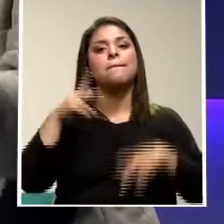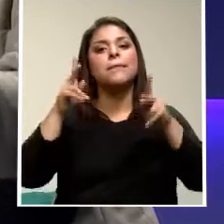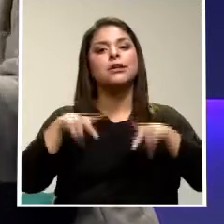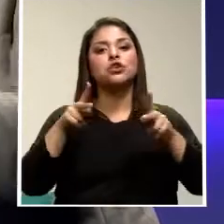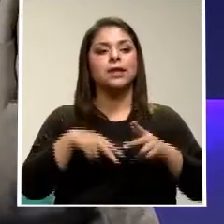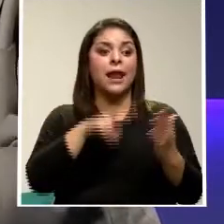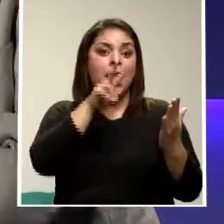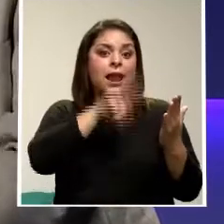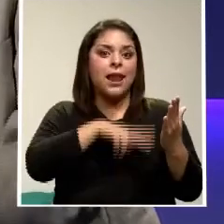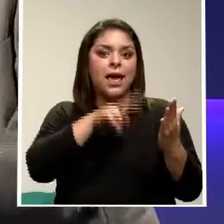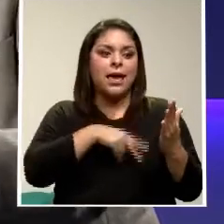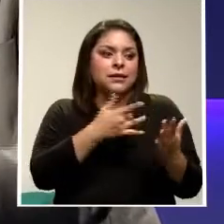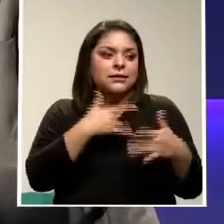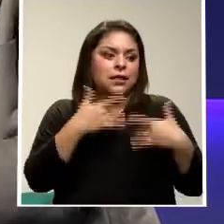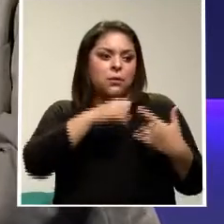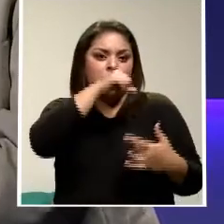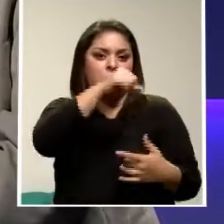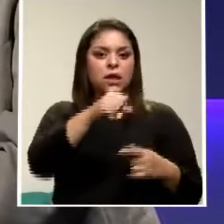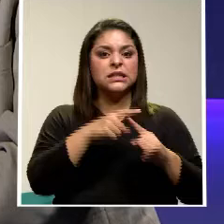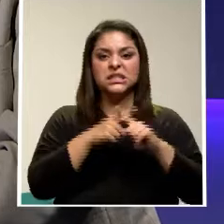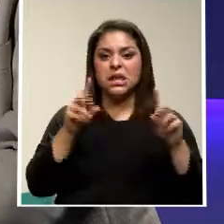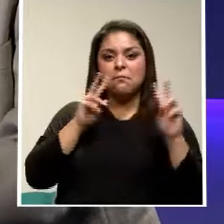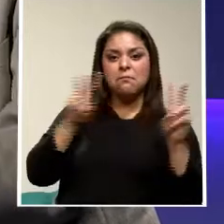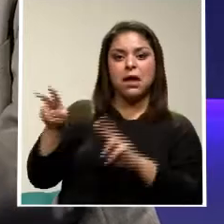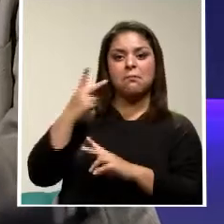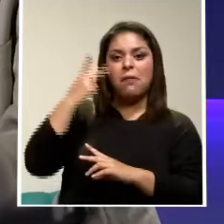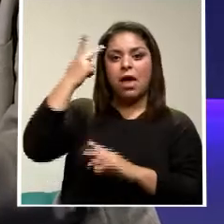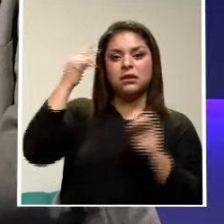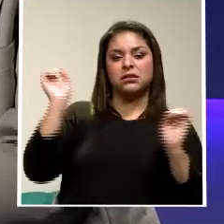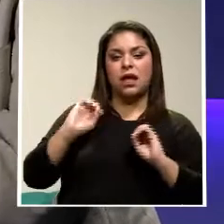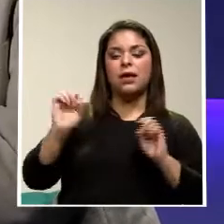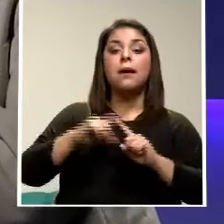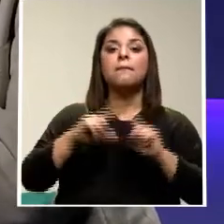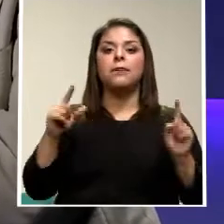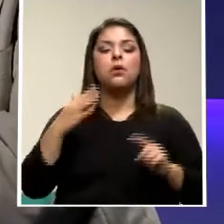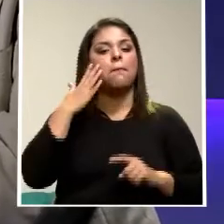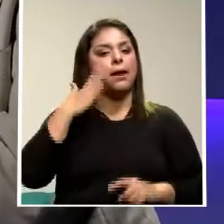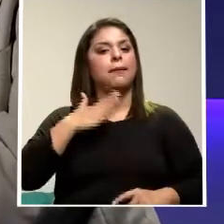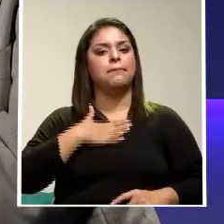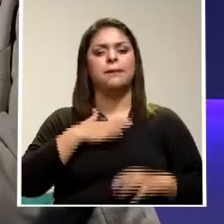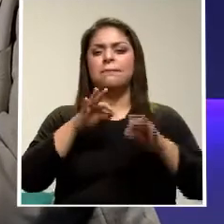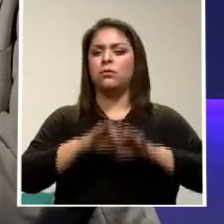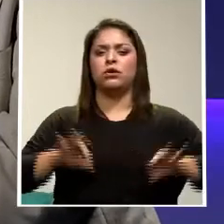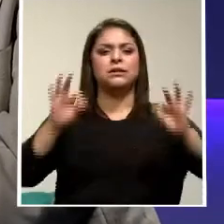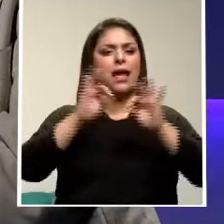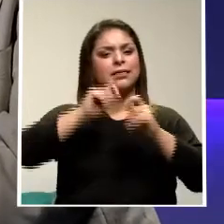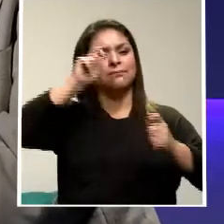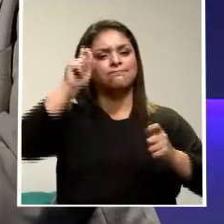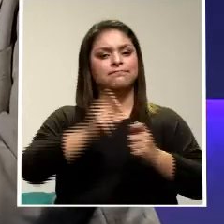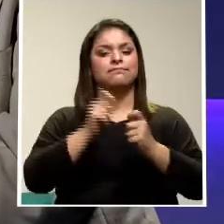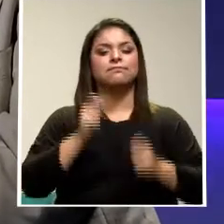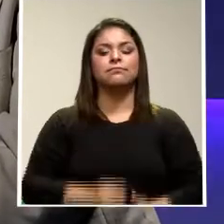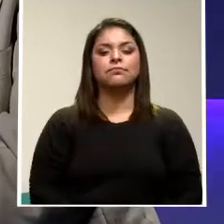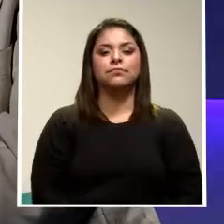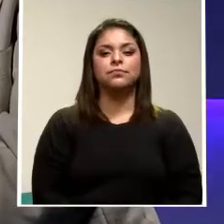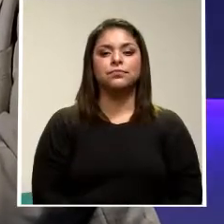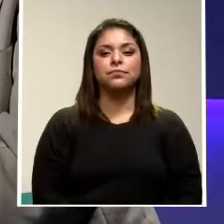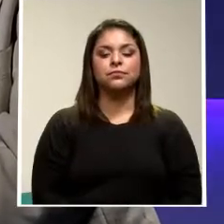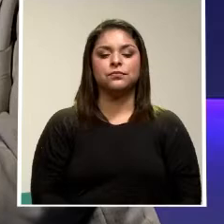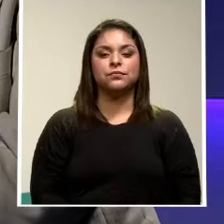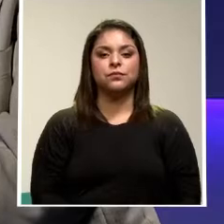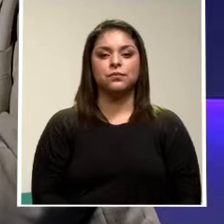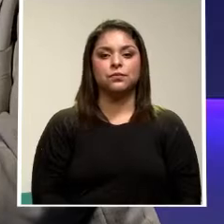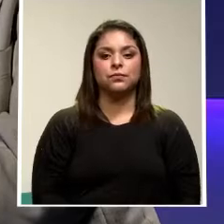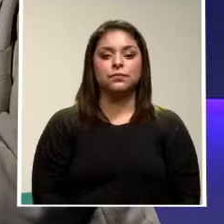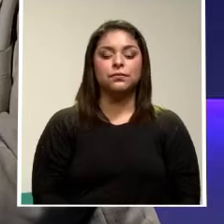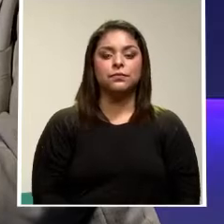sin pasar por ahí, pero en mi caso fue importante, incluso determinante, diría. Y en aquellas, detrás de